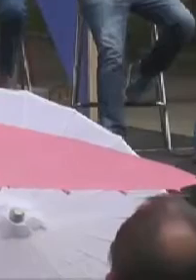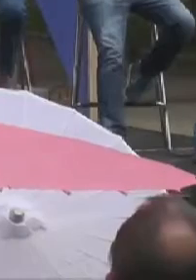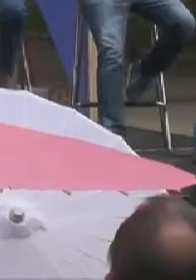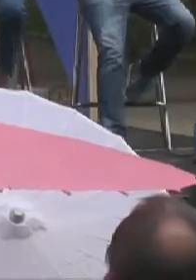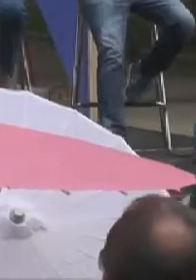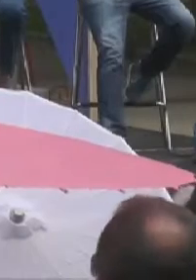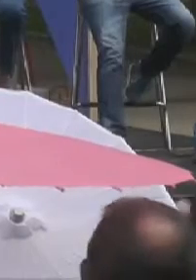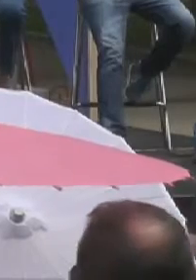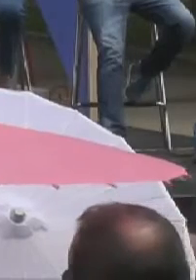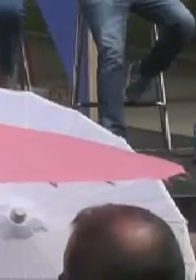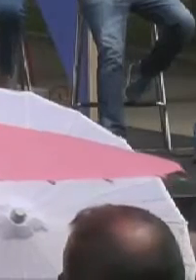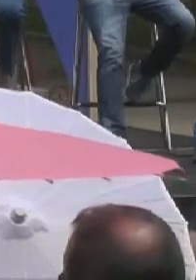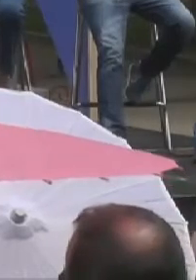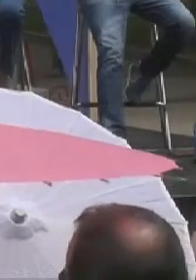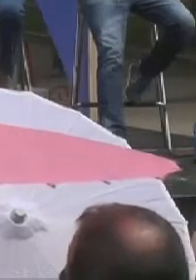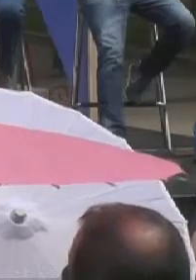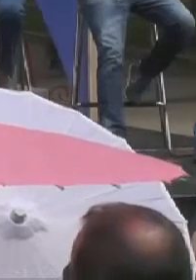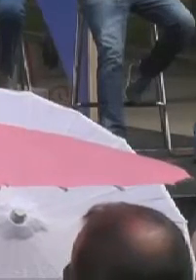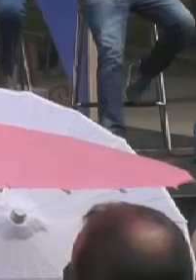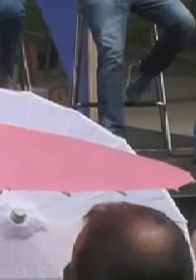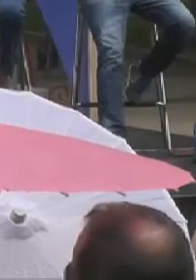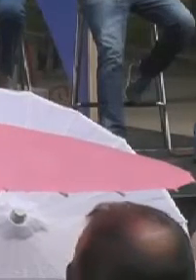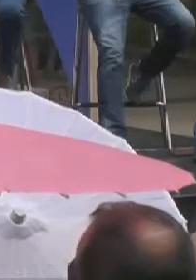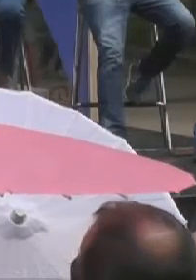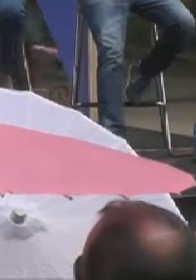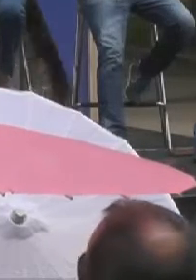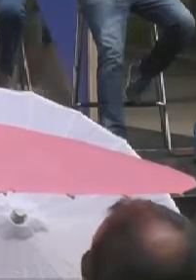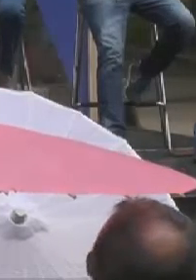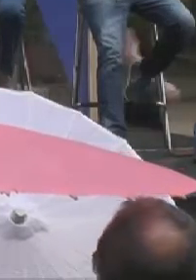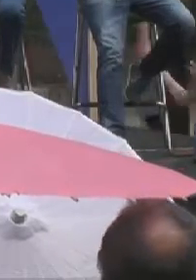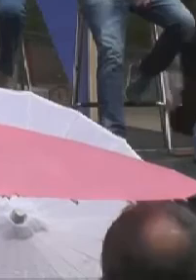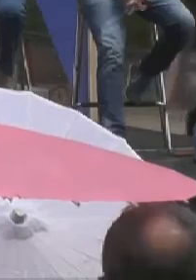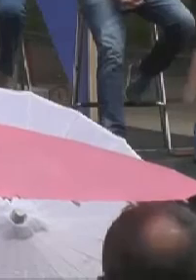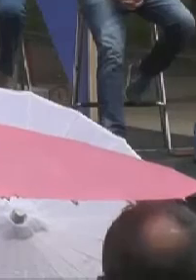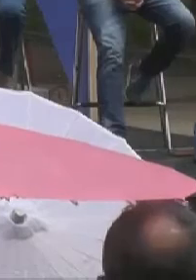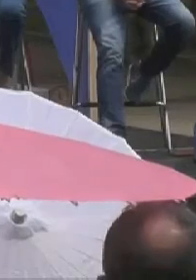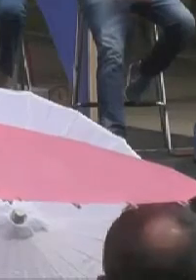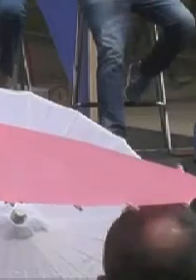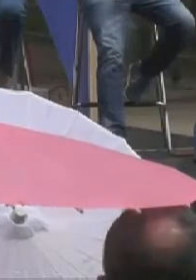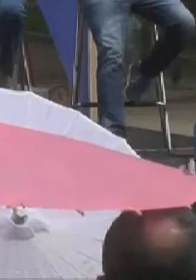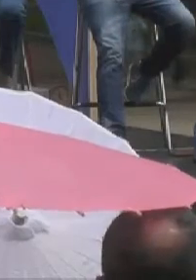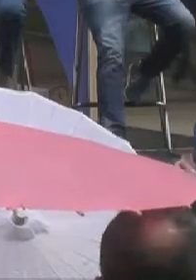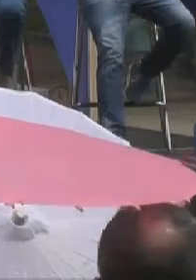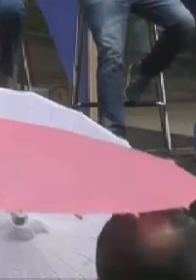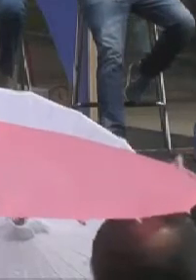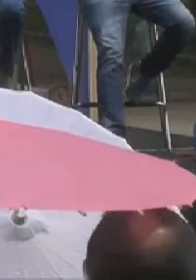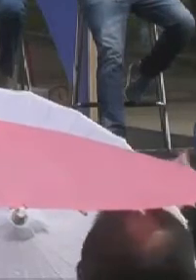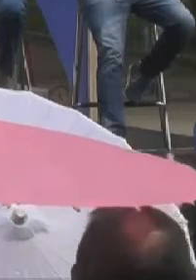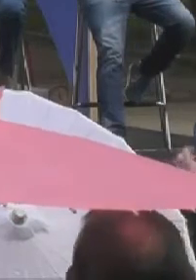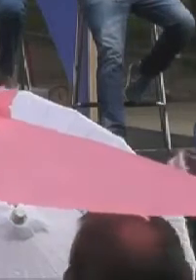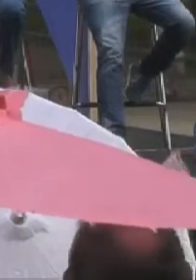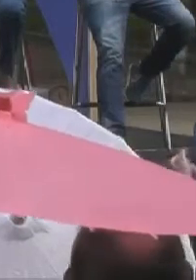viceportavoz de Antón, de ALGE no Parlamento Galego. Moitas